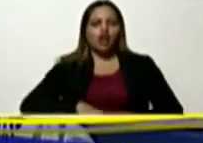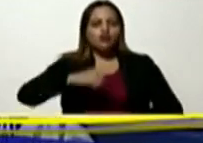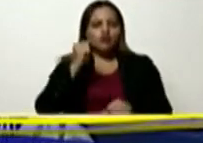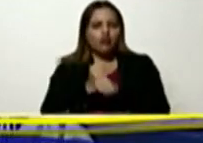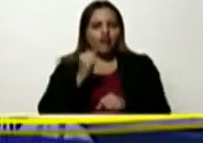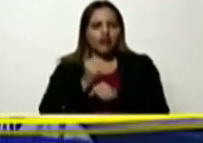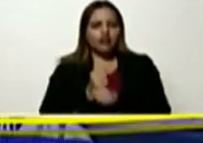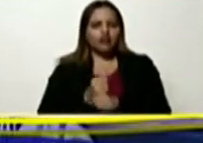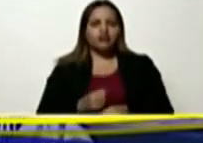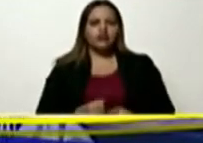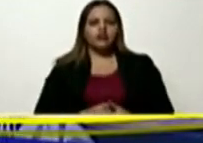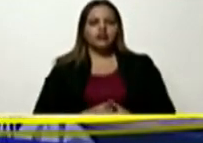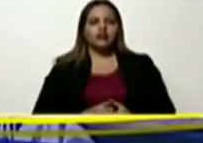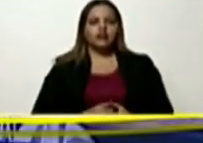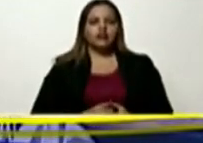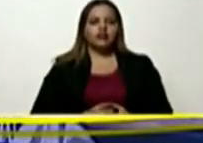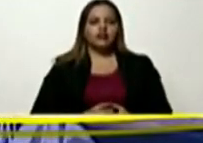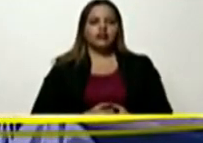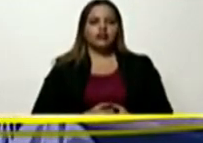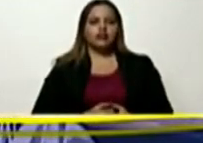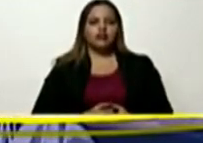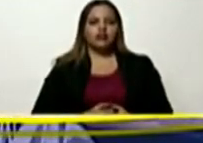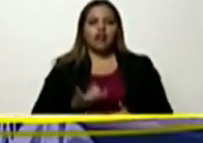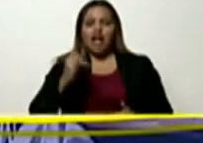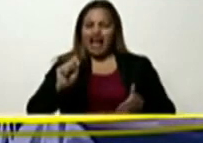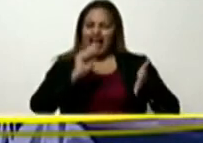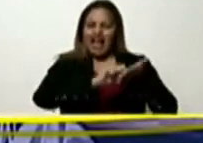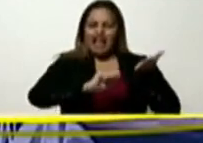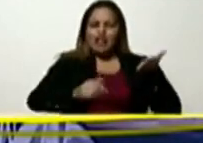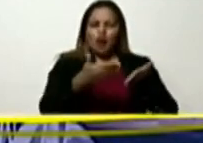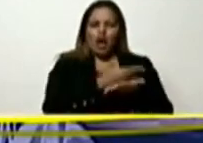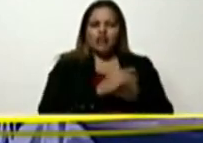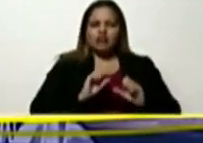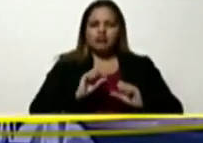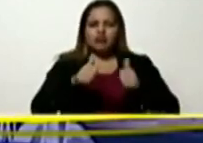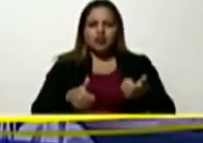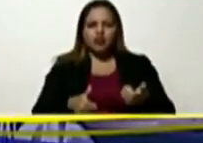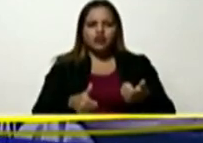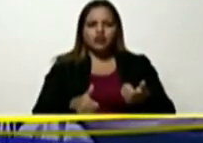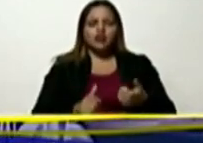trabajo. Tiene prólogo de William Castillo Boyer.